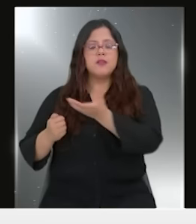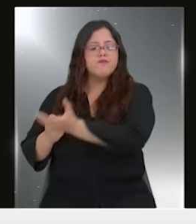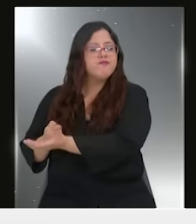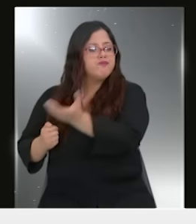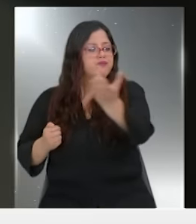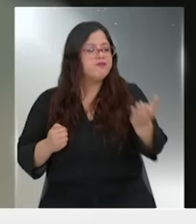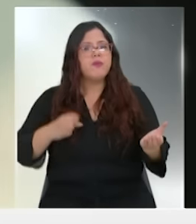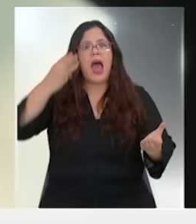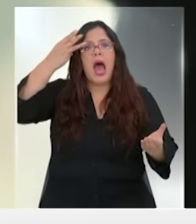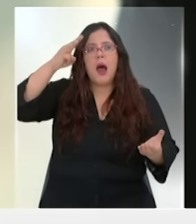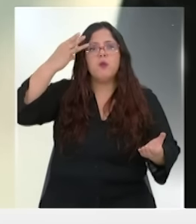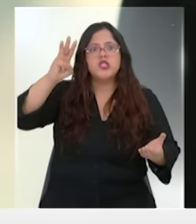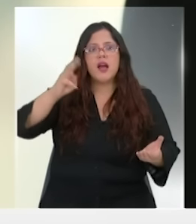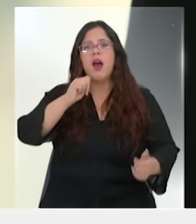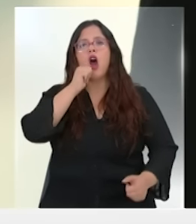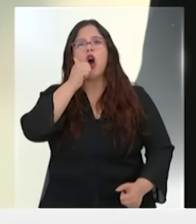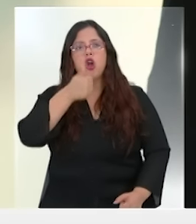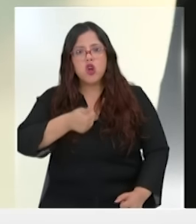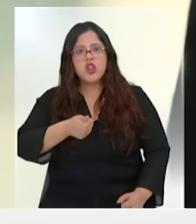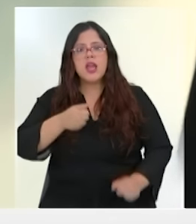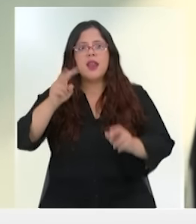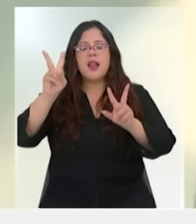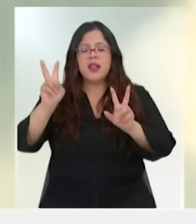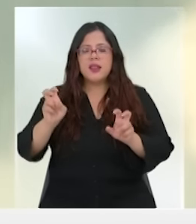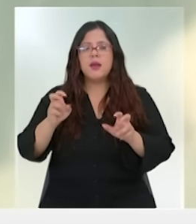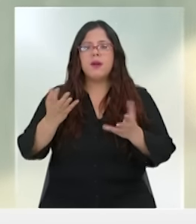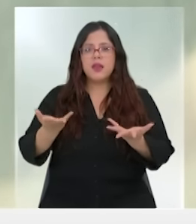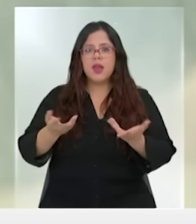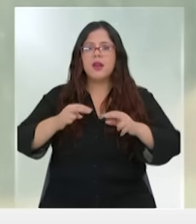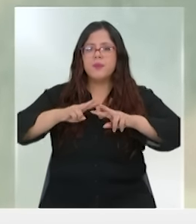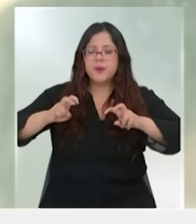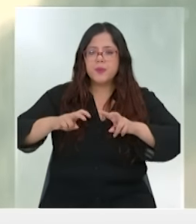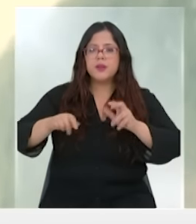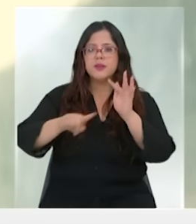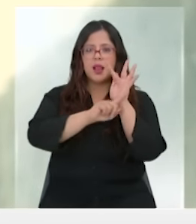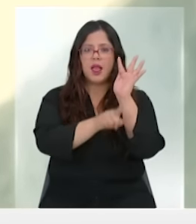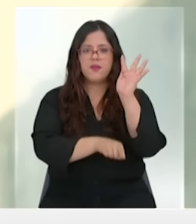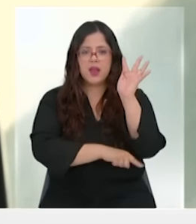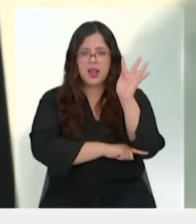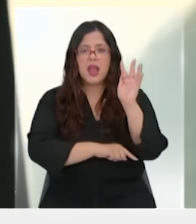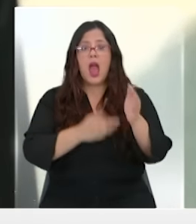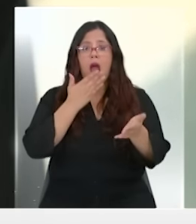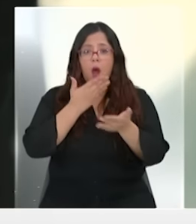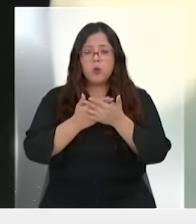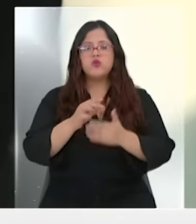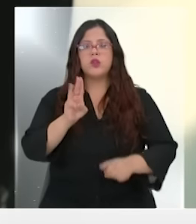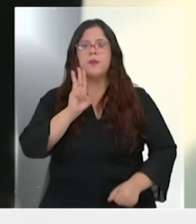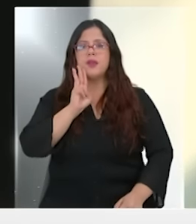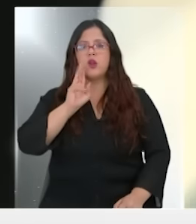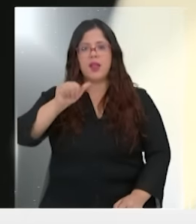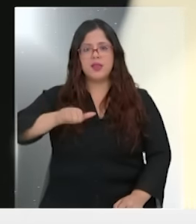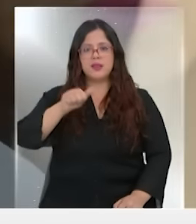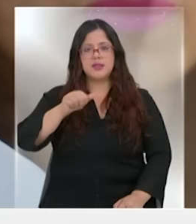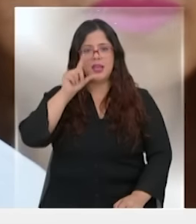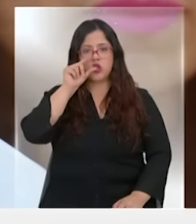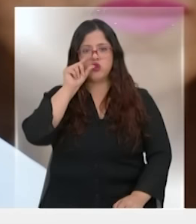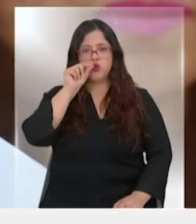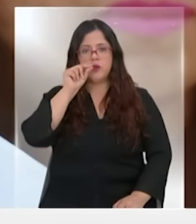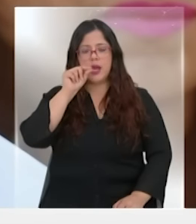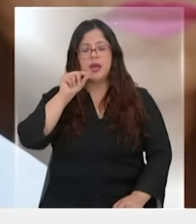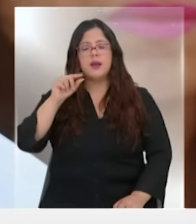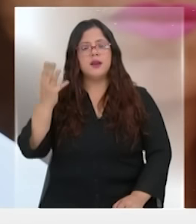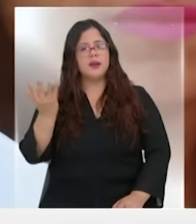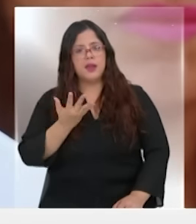Manuel Monsalve al día siguiente de las diligencias de la Fiscalía, el miércoles 16. Es